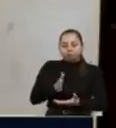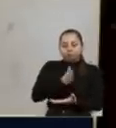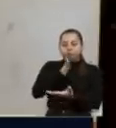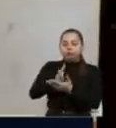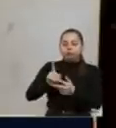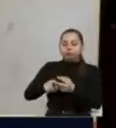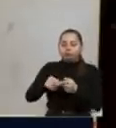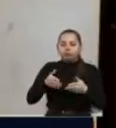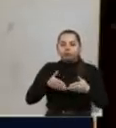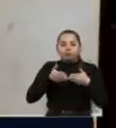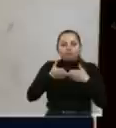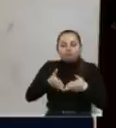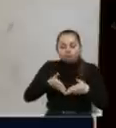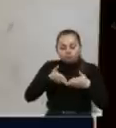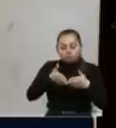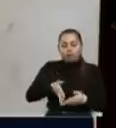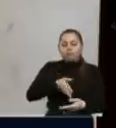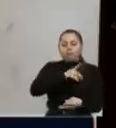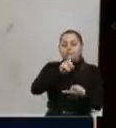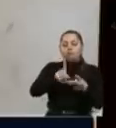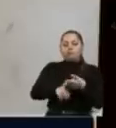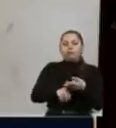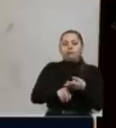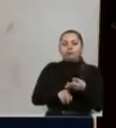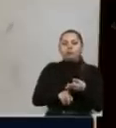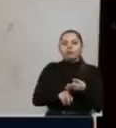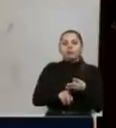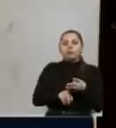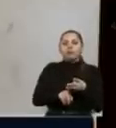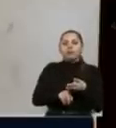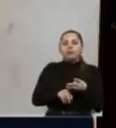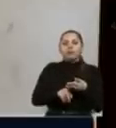infantes de marina,